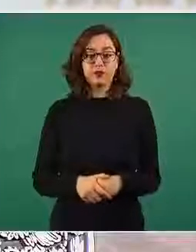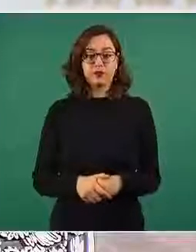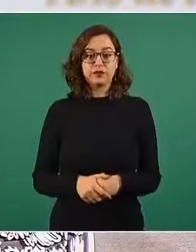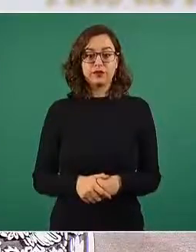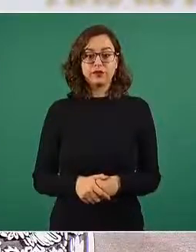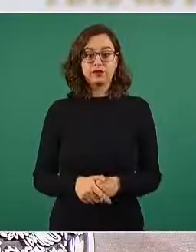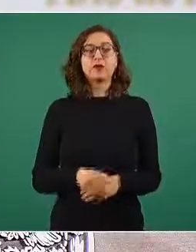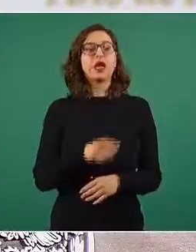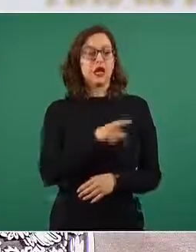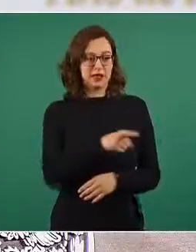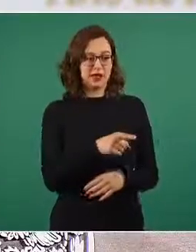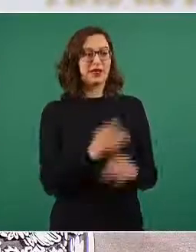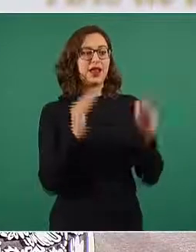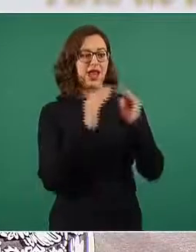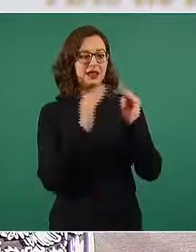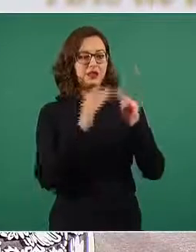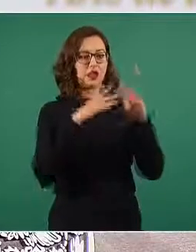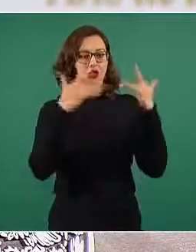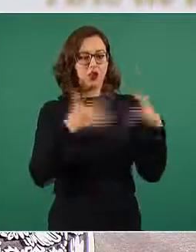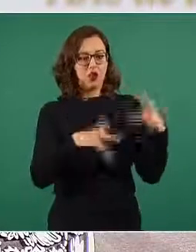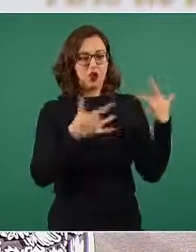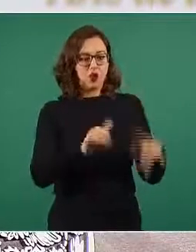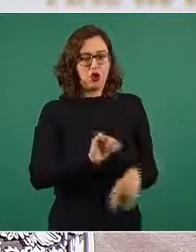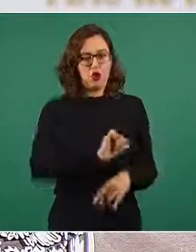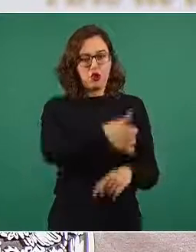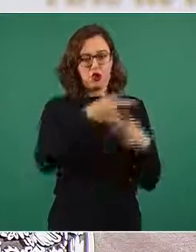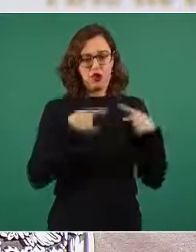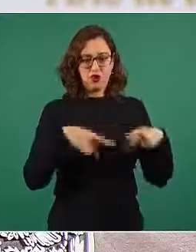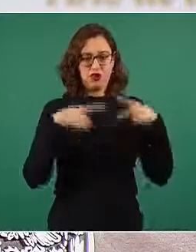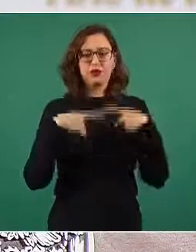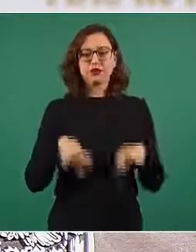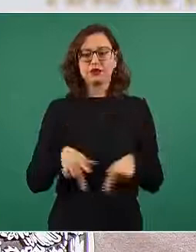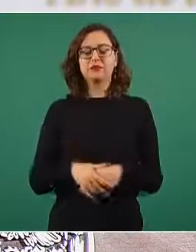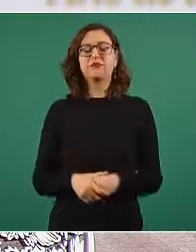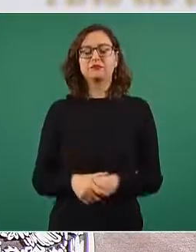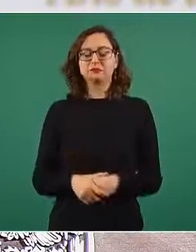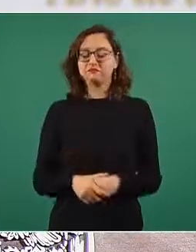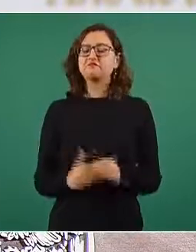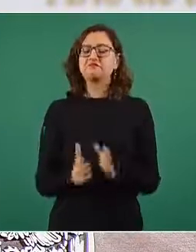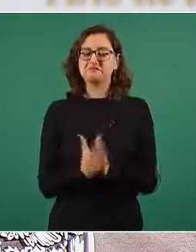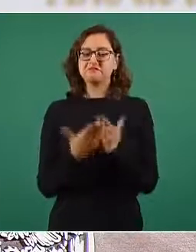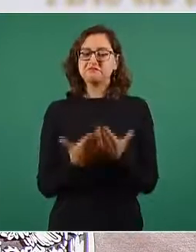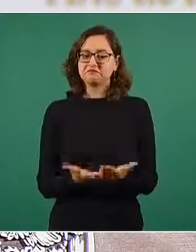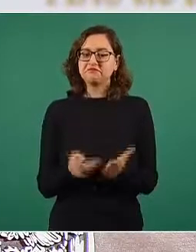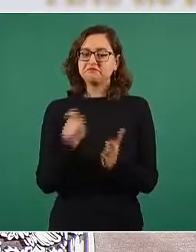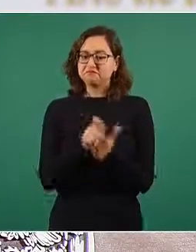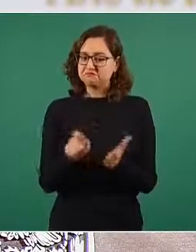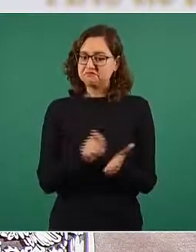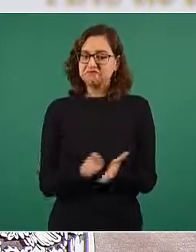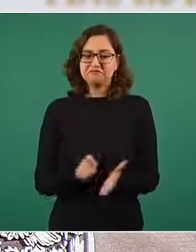Ajeno. Sí, la Casa del Dolor Ajeno, es un muy buen escritor.